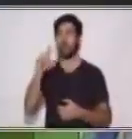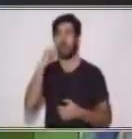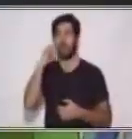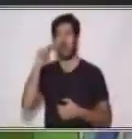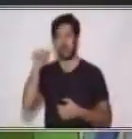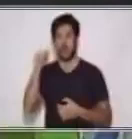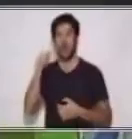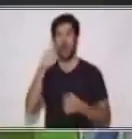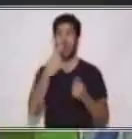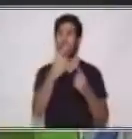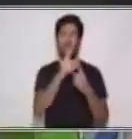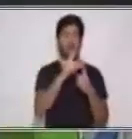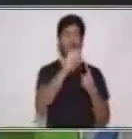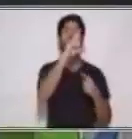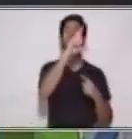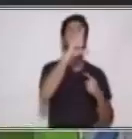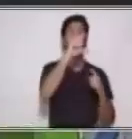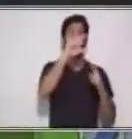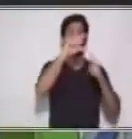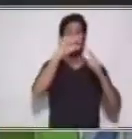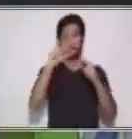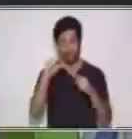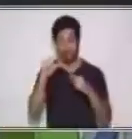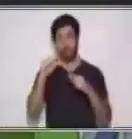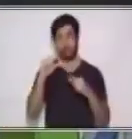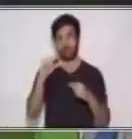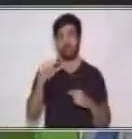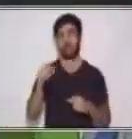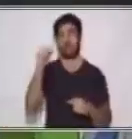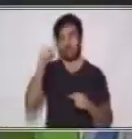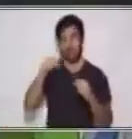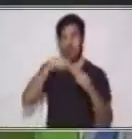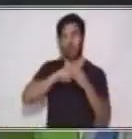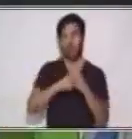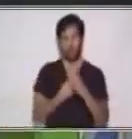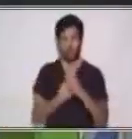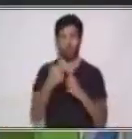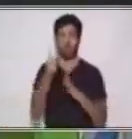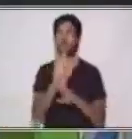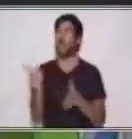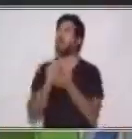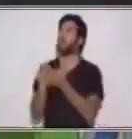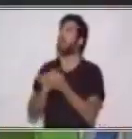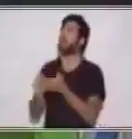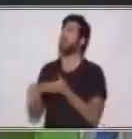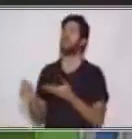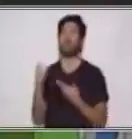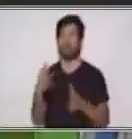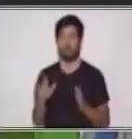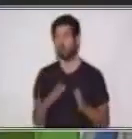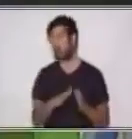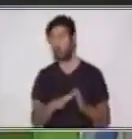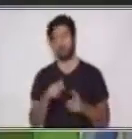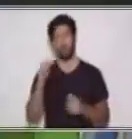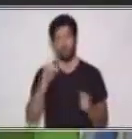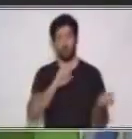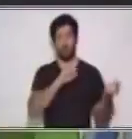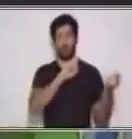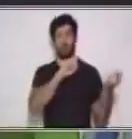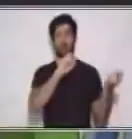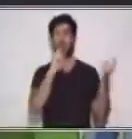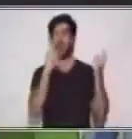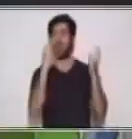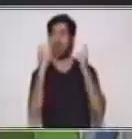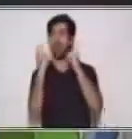es la historia del origen de las letras. Ya ves que no es solamente escribir. Ahora, pues en nuestro idioma español